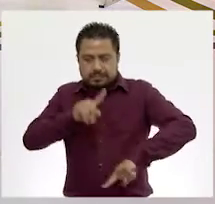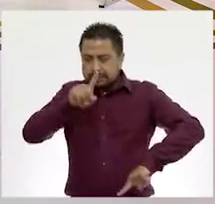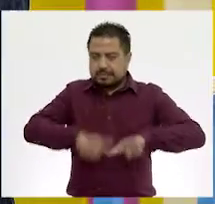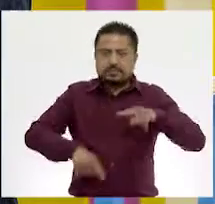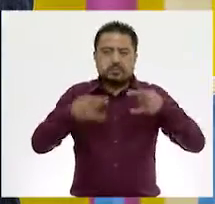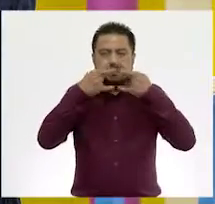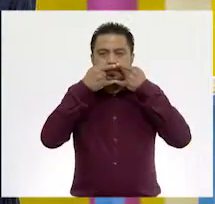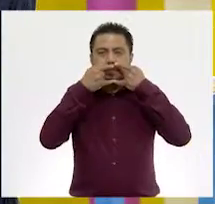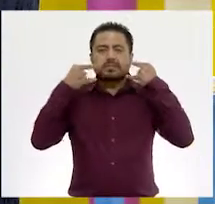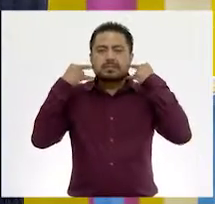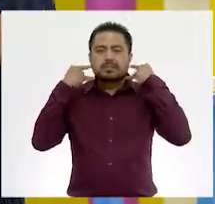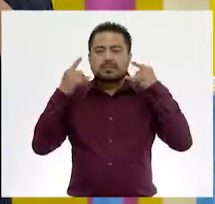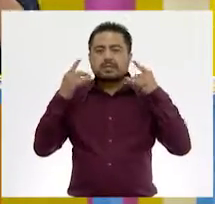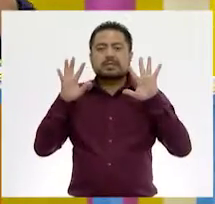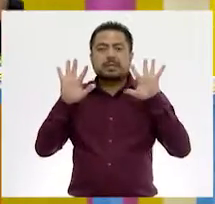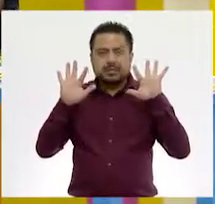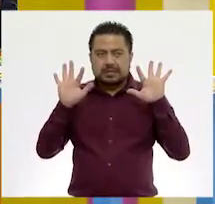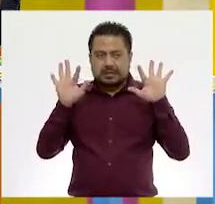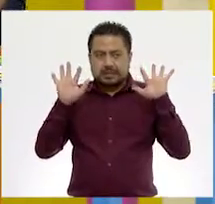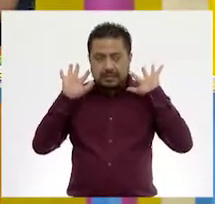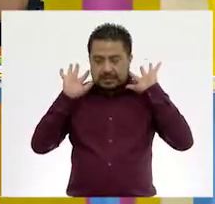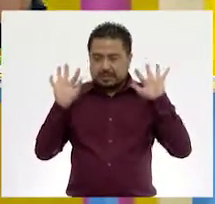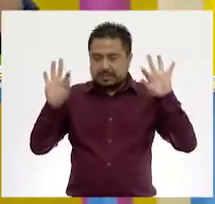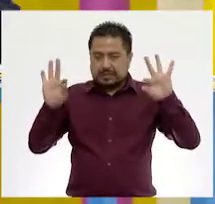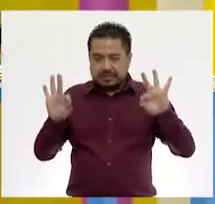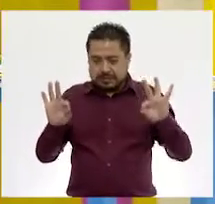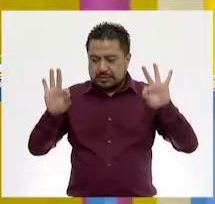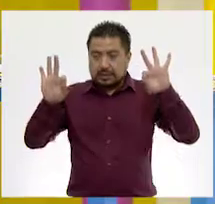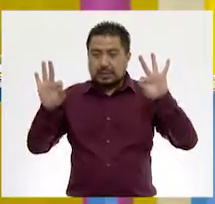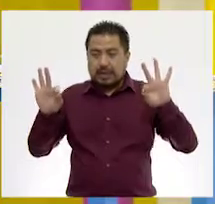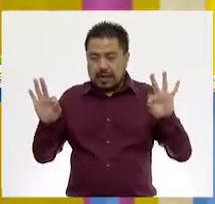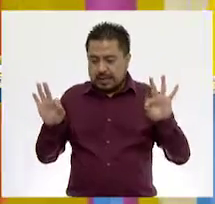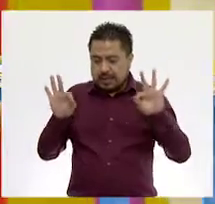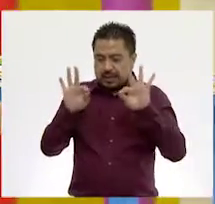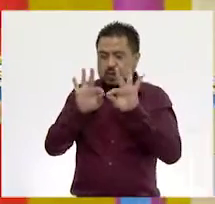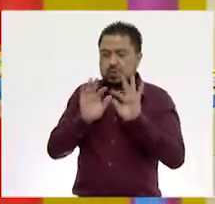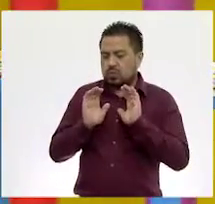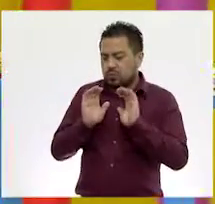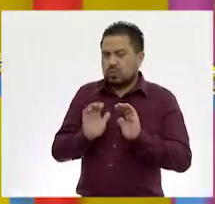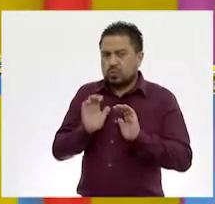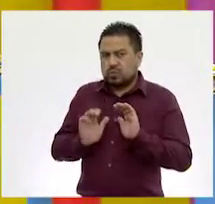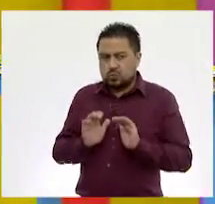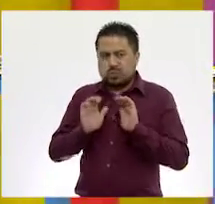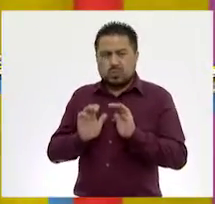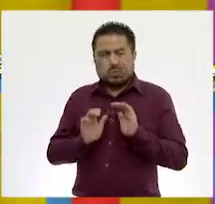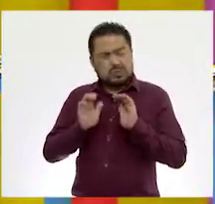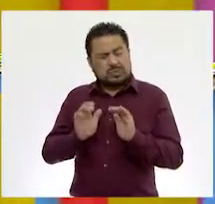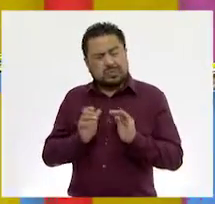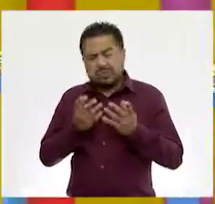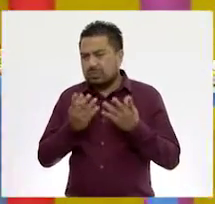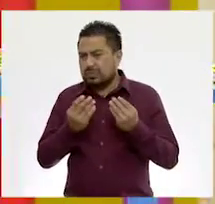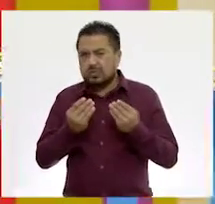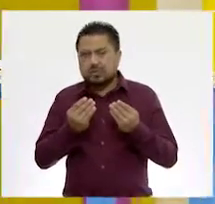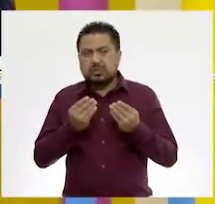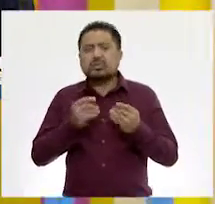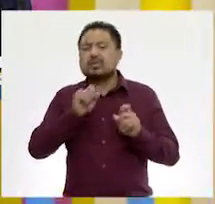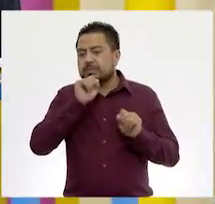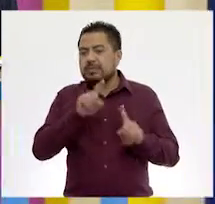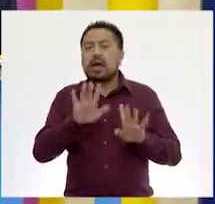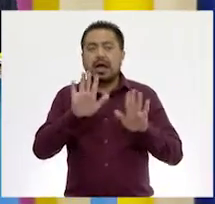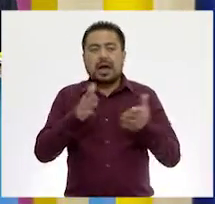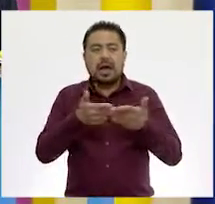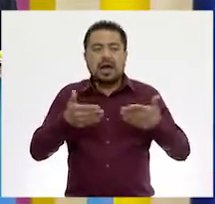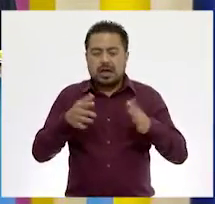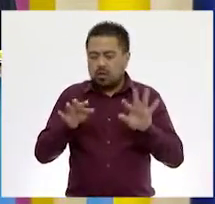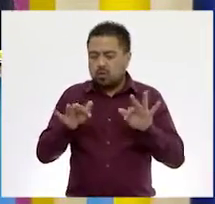mi cubrebocas. Lo voy a hacer tomándolo de las agarraderas y con cuidado de no tocar la parte exterior del mismo.